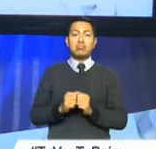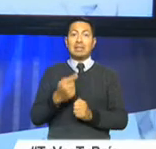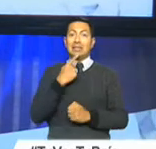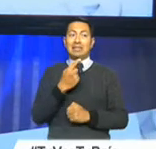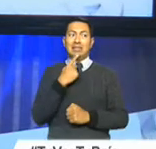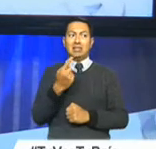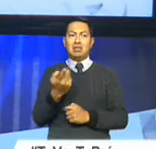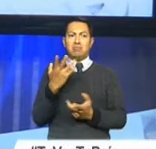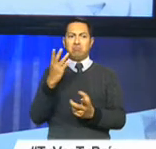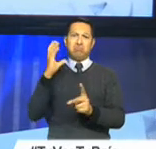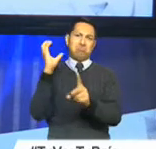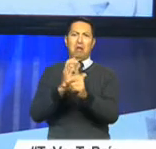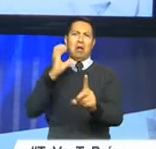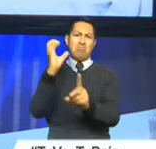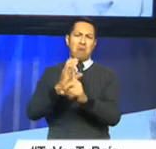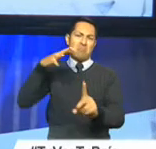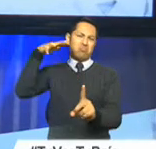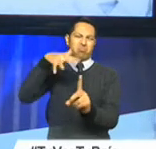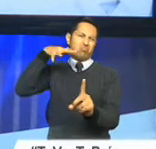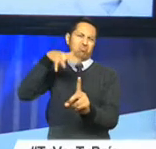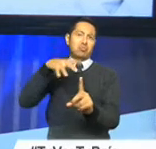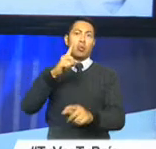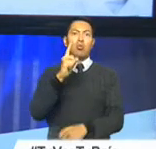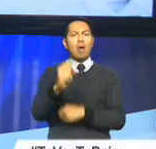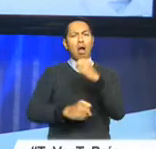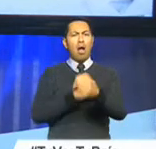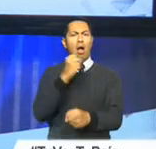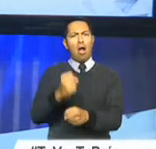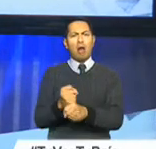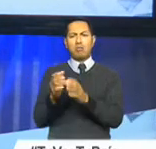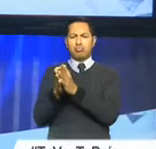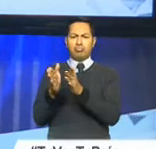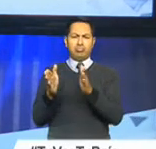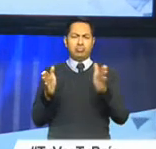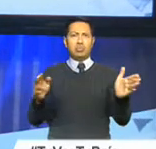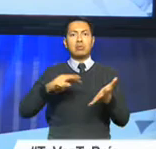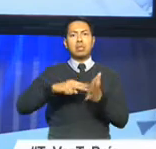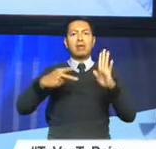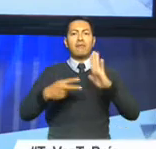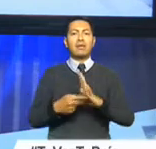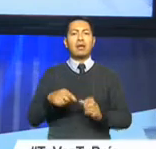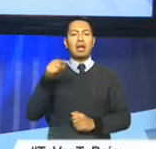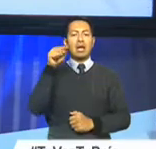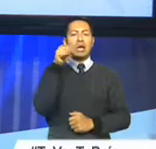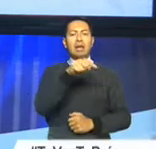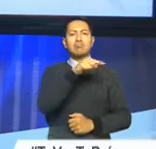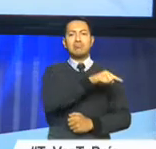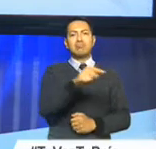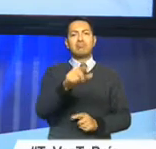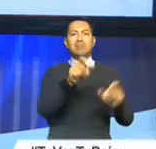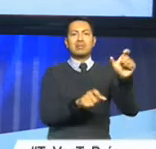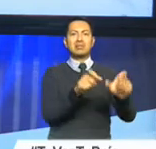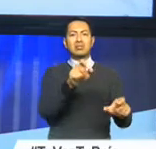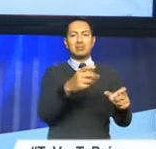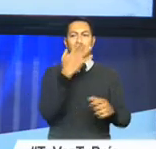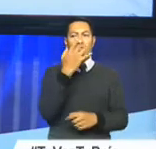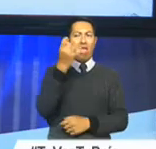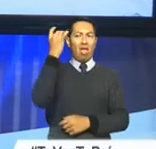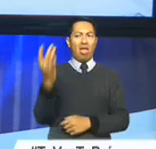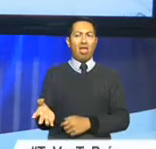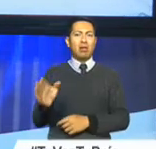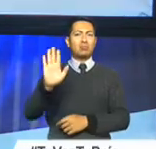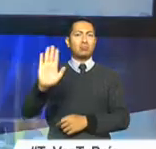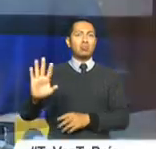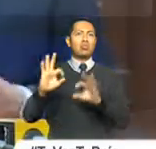se prolonga ya por más de un año y configura ya un linchamiento mediático, tratando de destruir su imagen, su honra y la de su